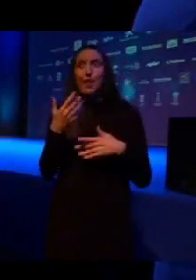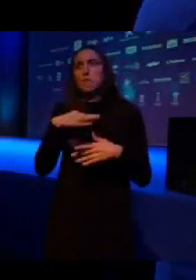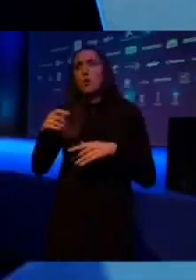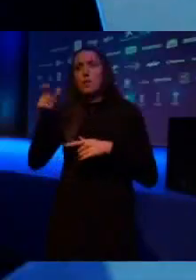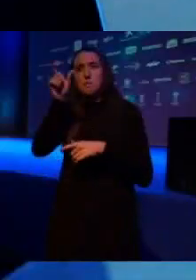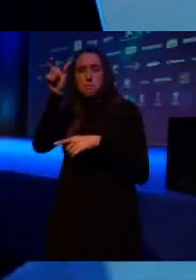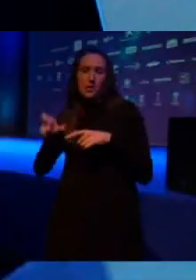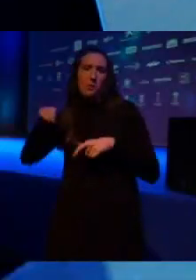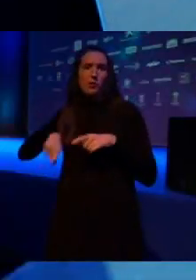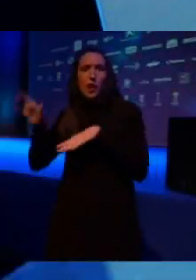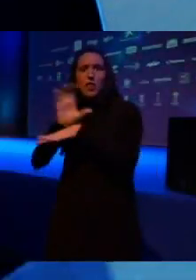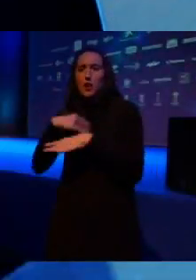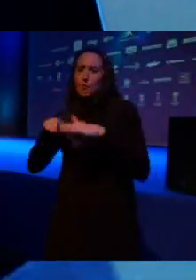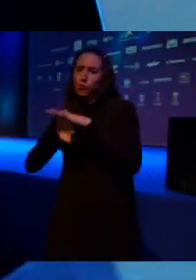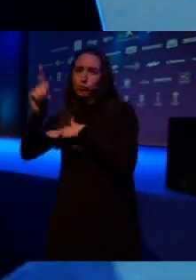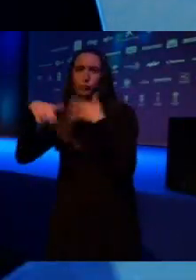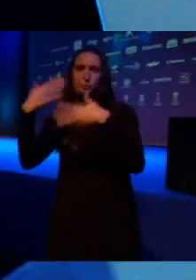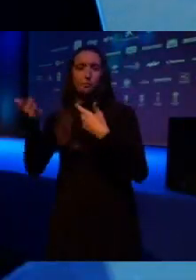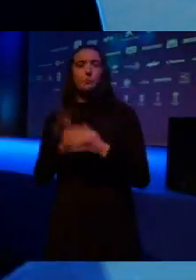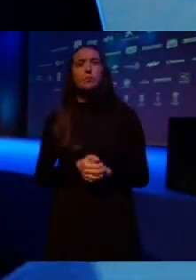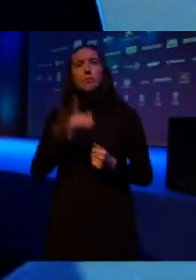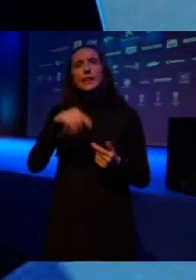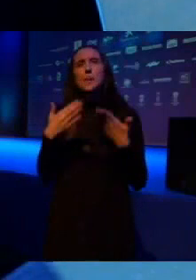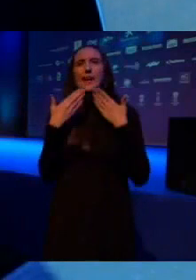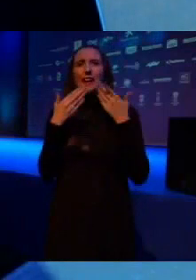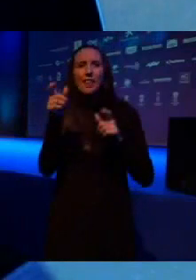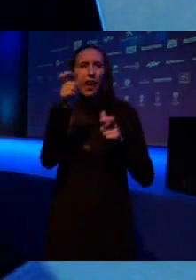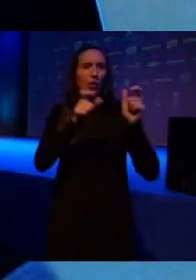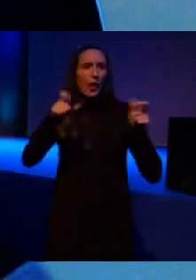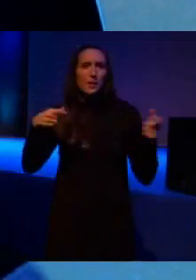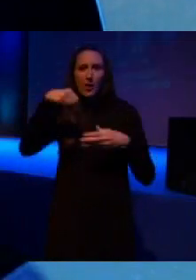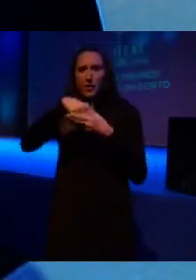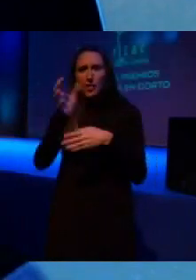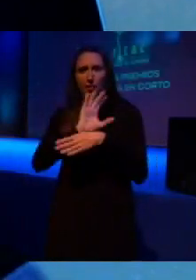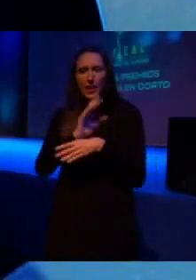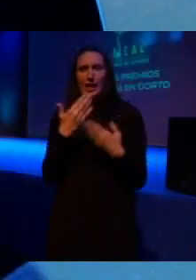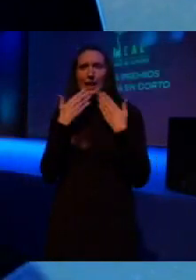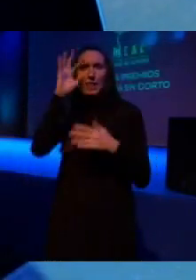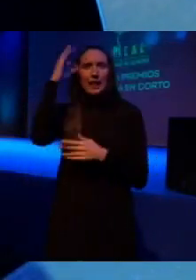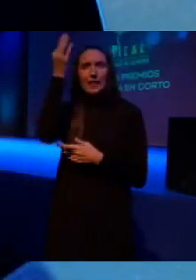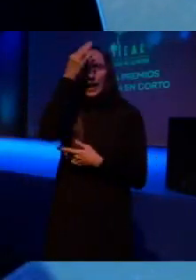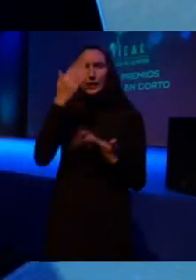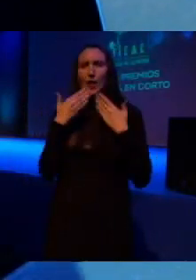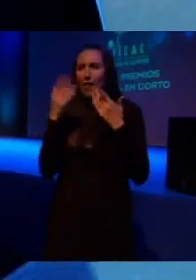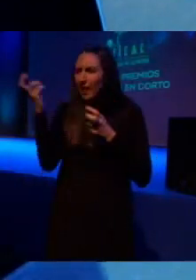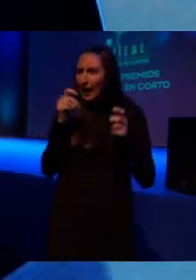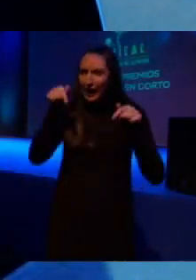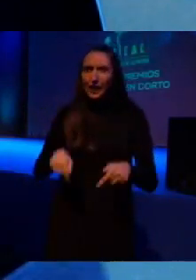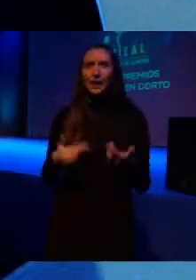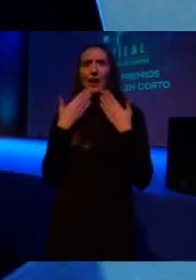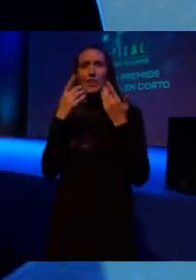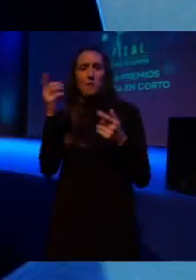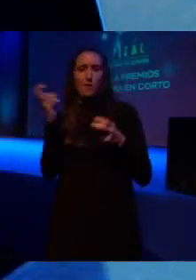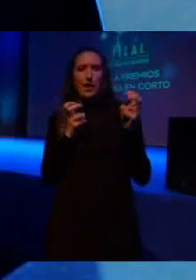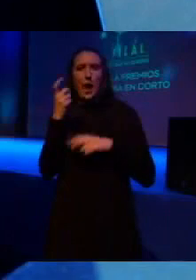FICAL no sería posible. Por último, también gracias a los cineastas por vuestro talento, por traerlo bajo el brazo hasta aquí, hasta